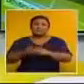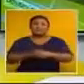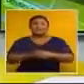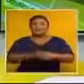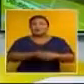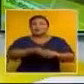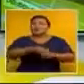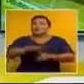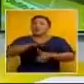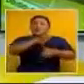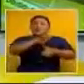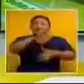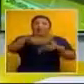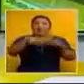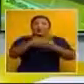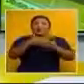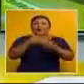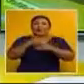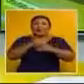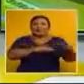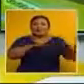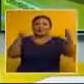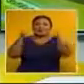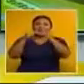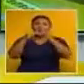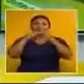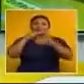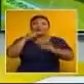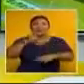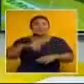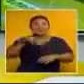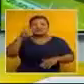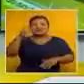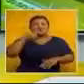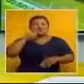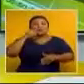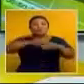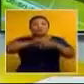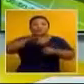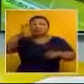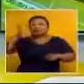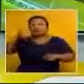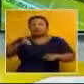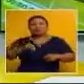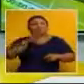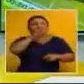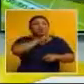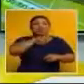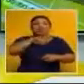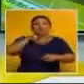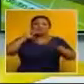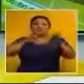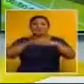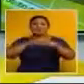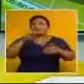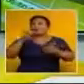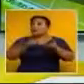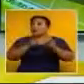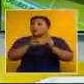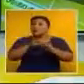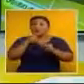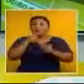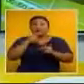LGBTI Acuerdo por la Igualdad expresó que votará no en la pregunta 2, 3 y 6 del referéndum e hizo un llamado para meditar